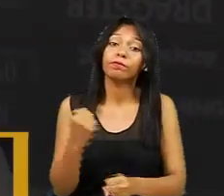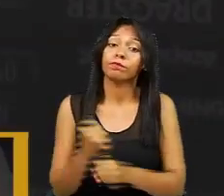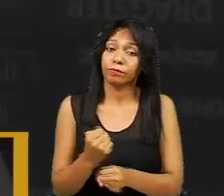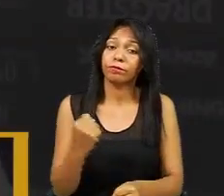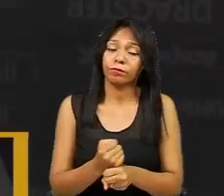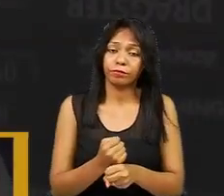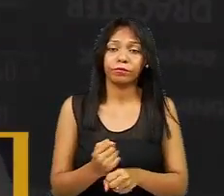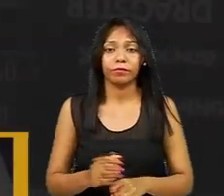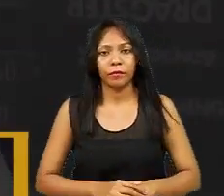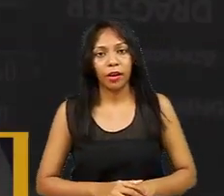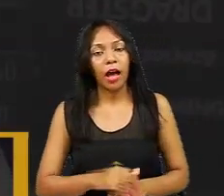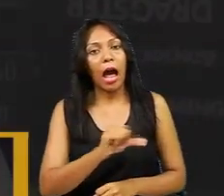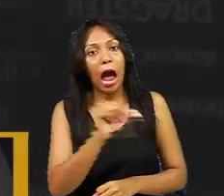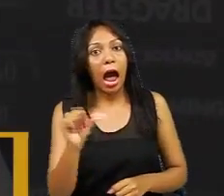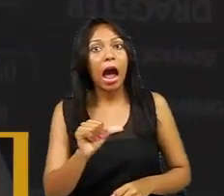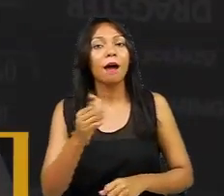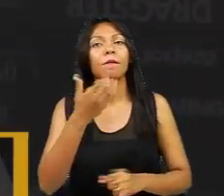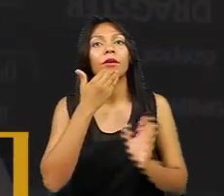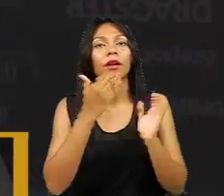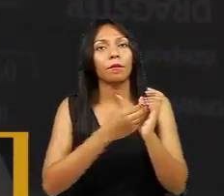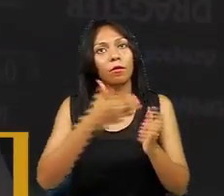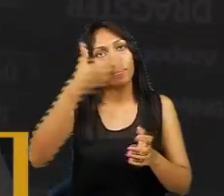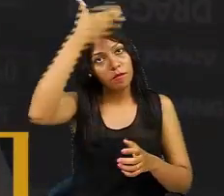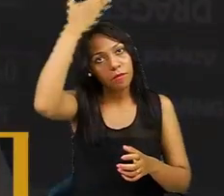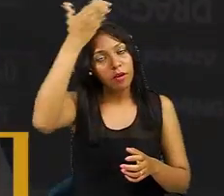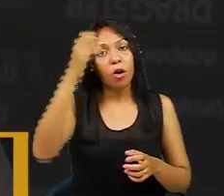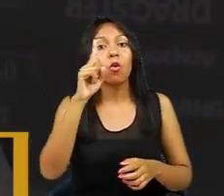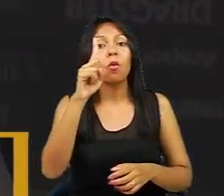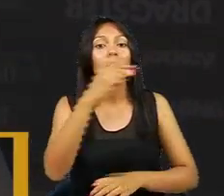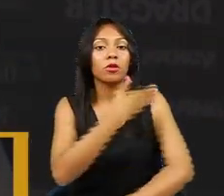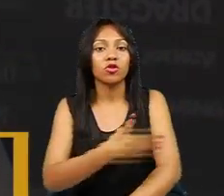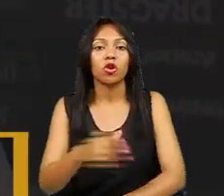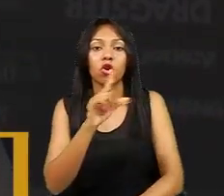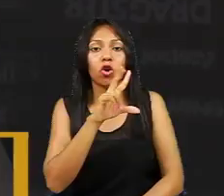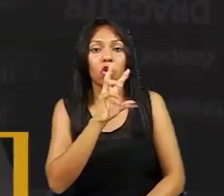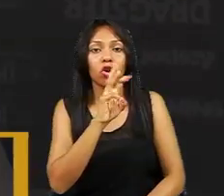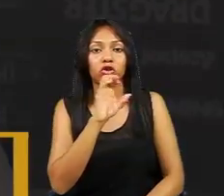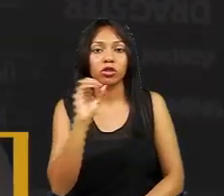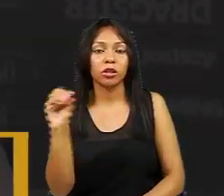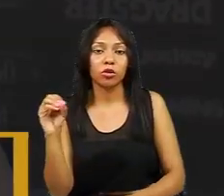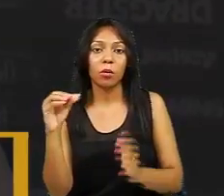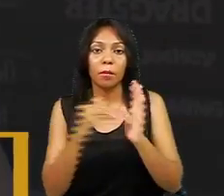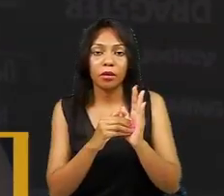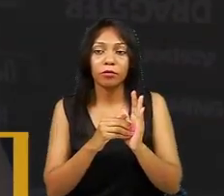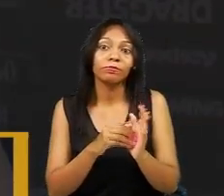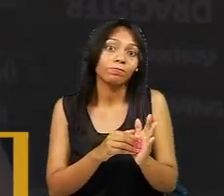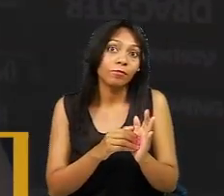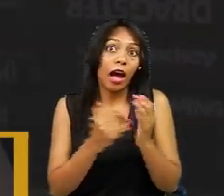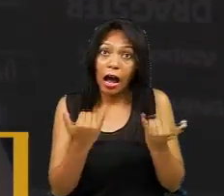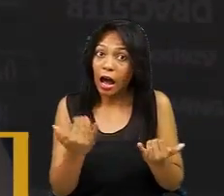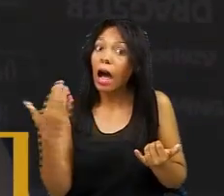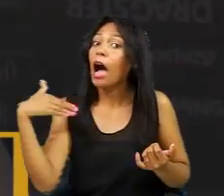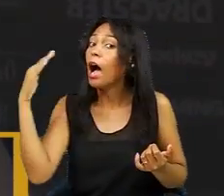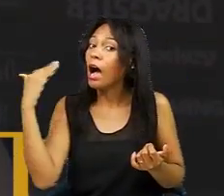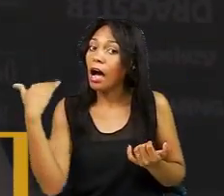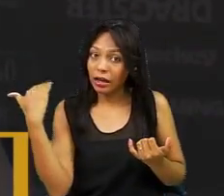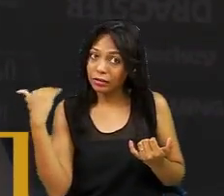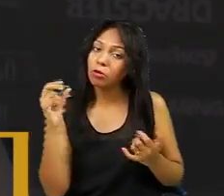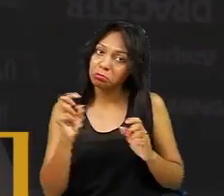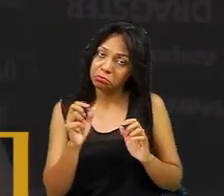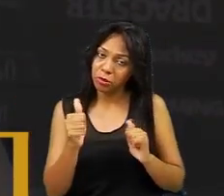Las enfermeras, que ganaban 1.800.000, pasan a ganar 1.000.000 de pesos, y los médicos generales y pediatras van a disminuir sus ingresos